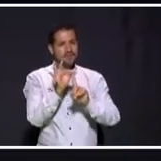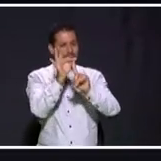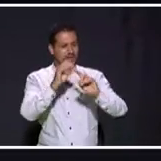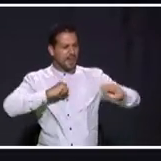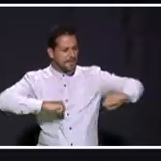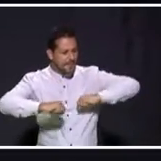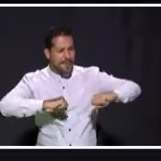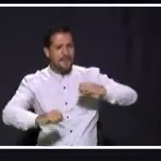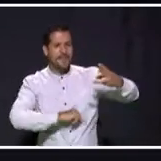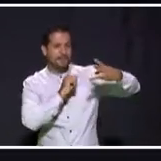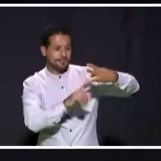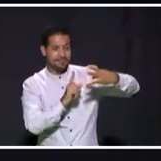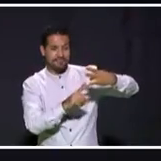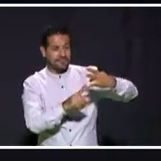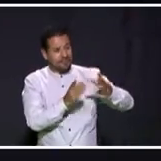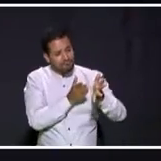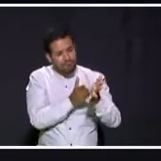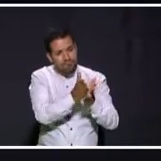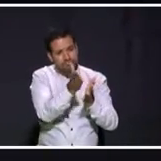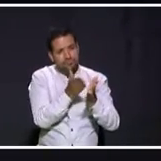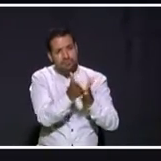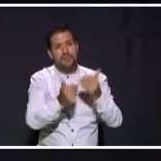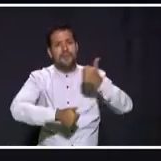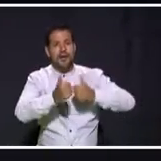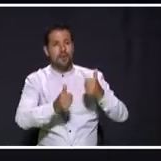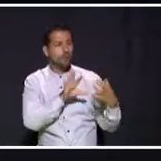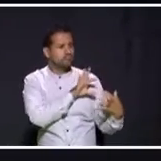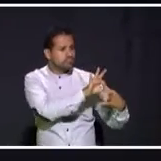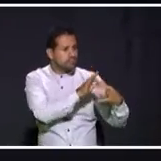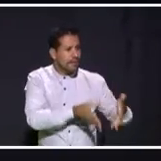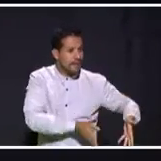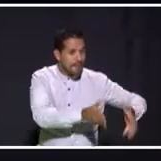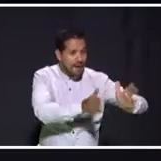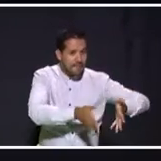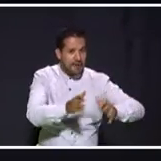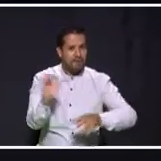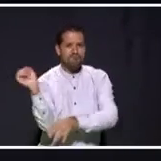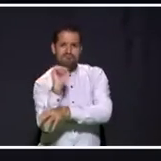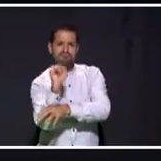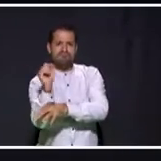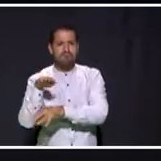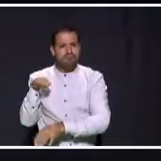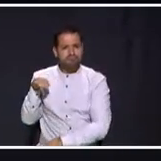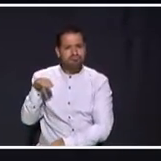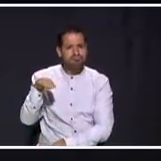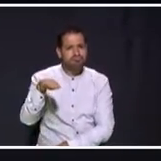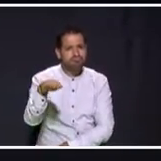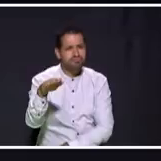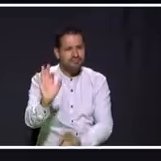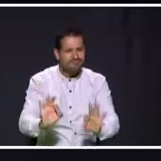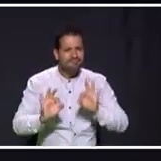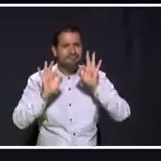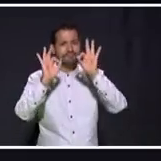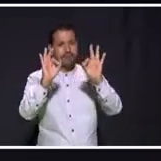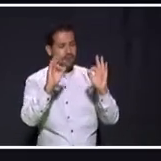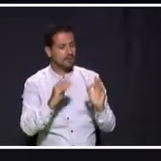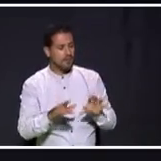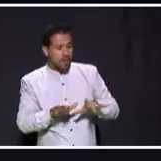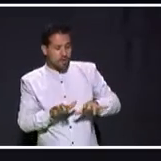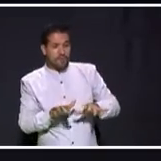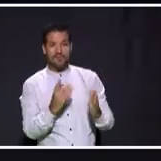vías para que tengan conectividad y transitabilidad y también una oficina encargada díaz en los proyectos